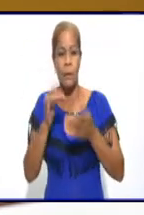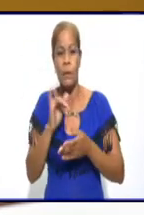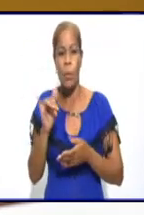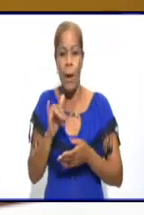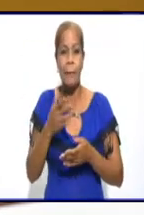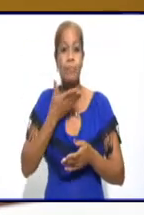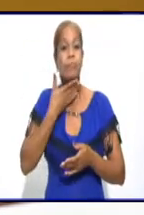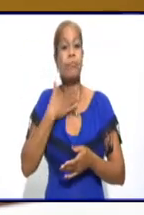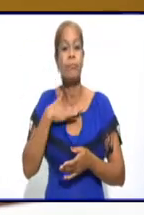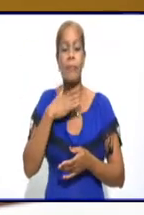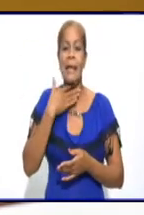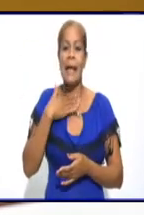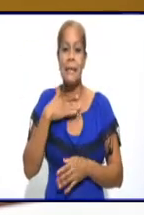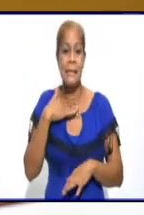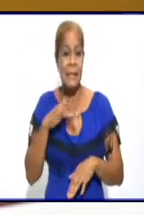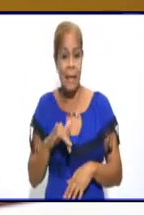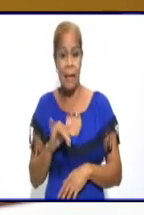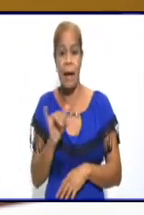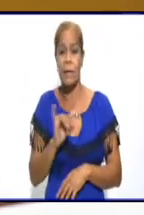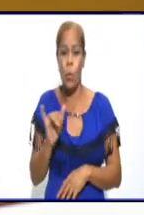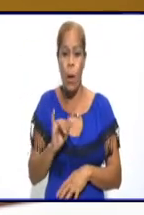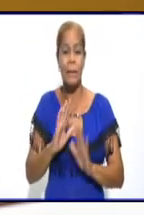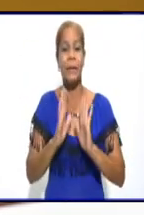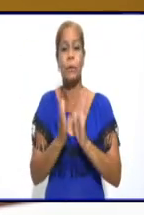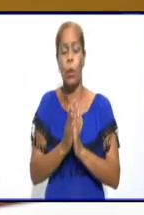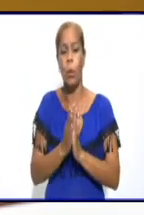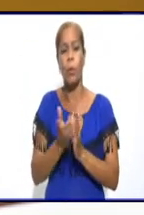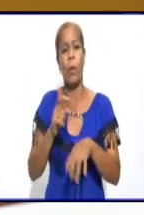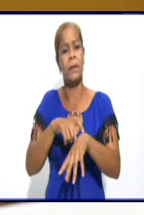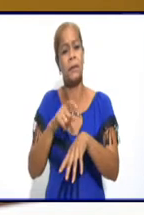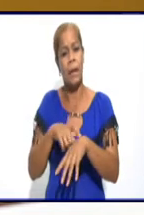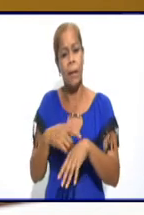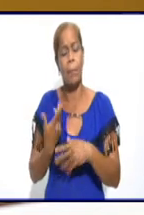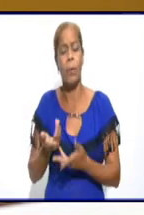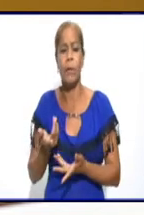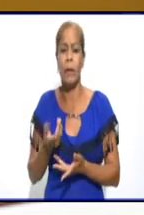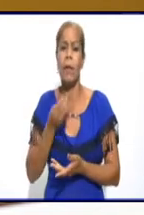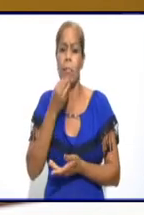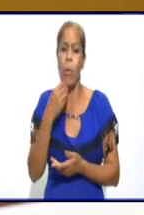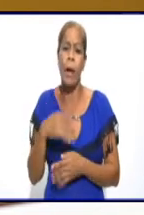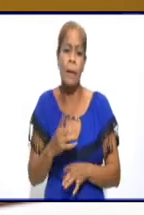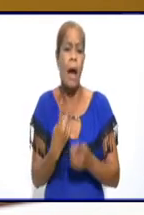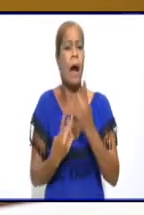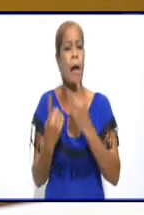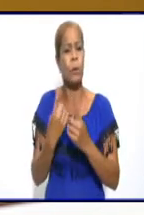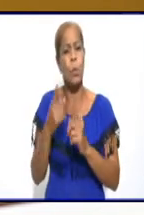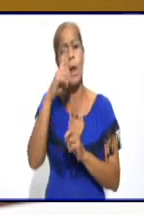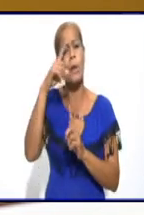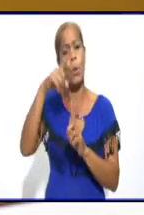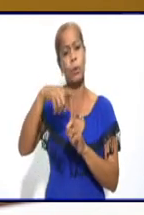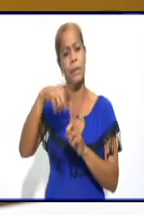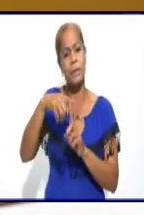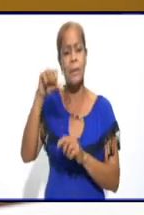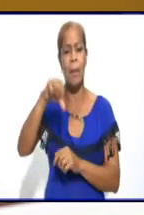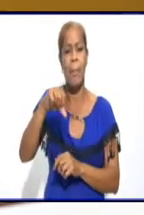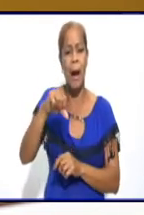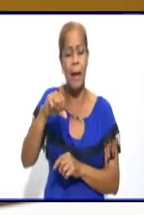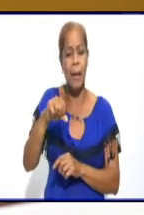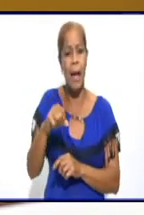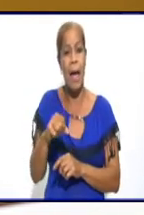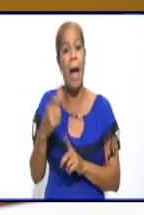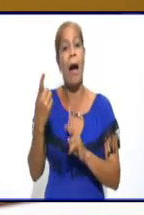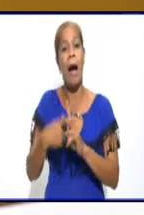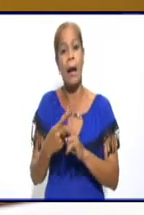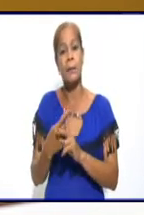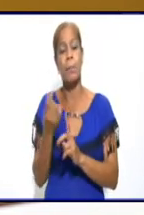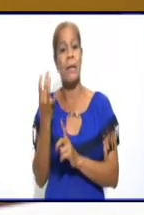ansiedad esa angustia de todo el tiempo recibir una mala noticia de que algo va a pasar hay personas que lo señalan como un salto